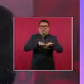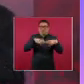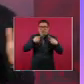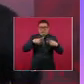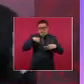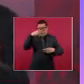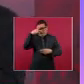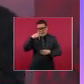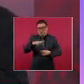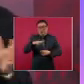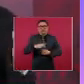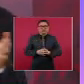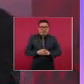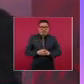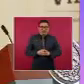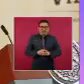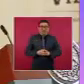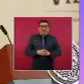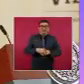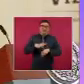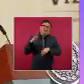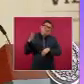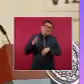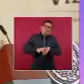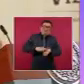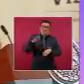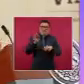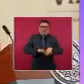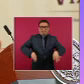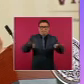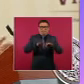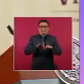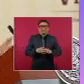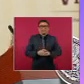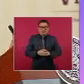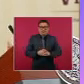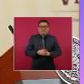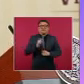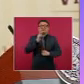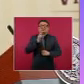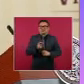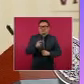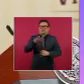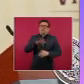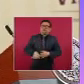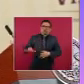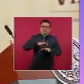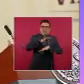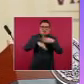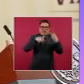lo mero principal es el apoyo de la gente,